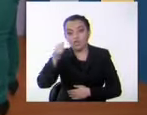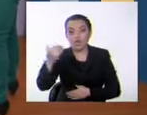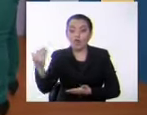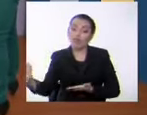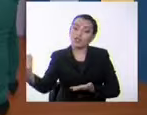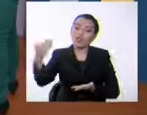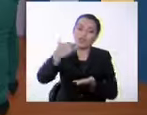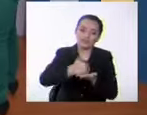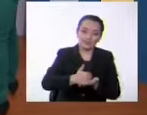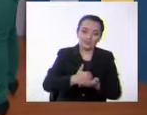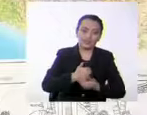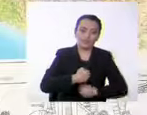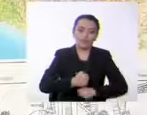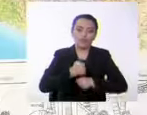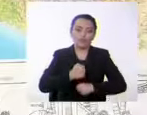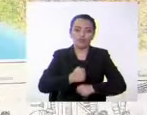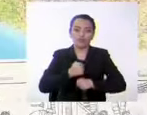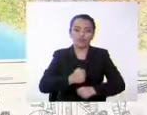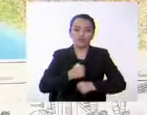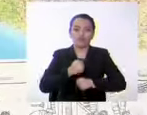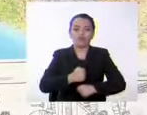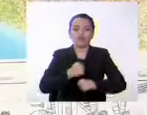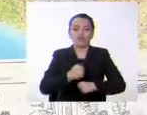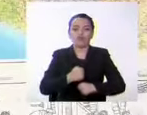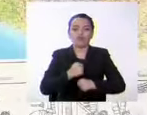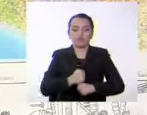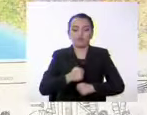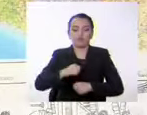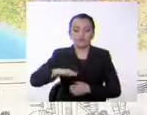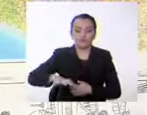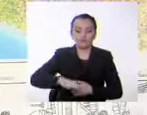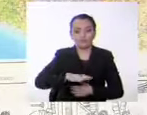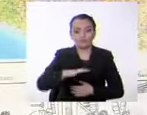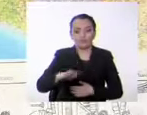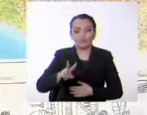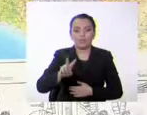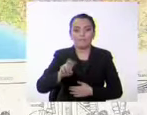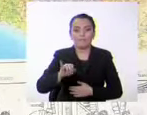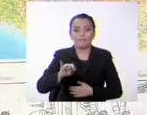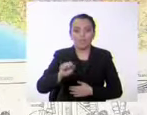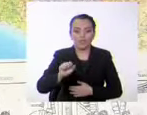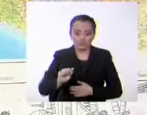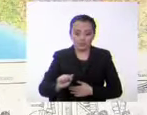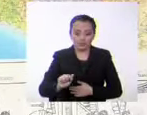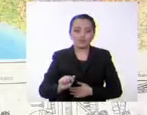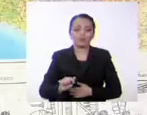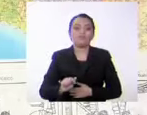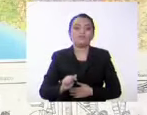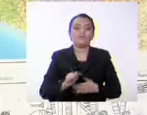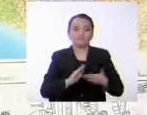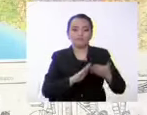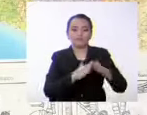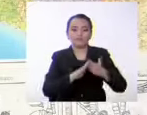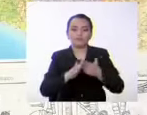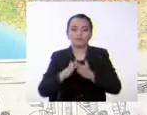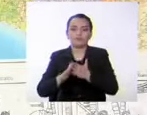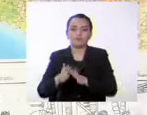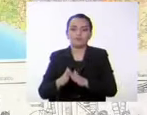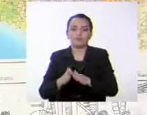entonces comenzaron a fundar villas en nuestro territorio. Las villas son asentamientos españoles, empezaron a